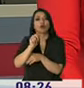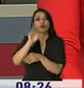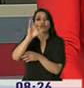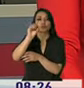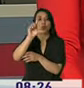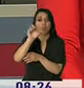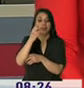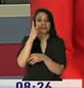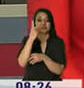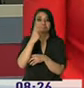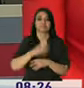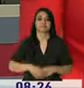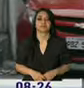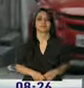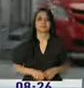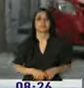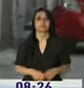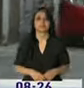Veamos.